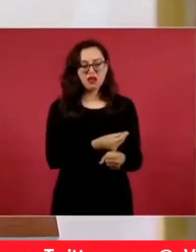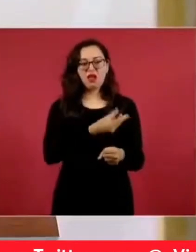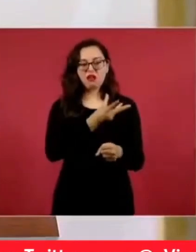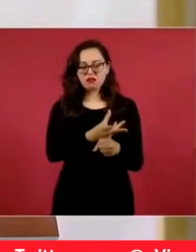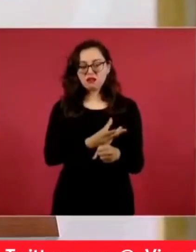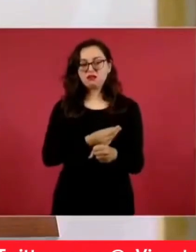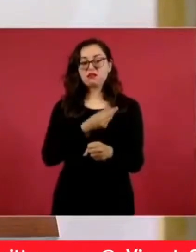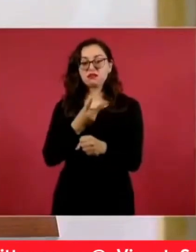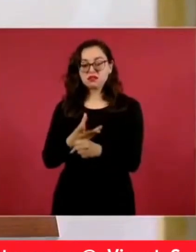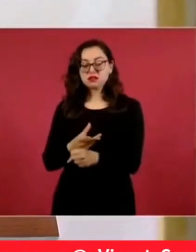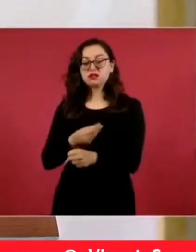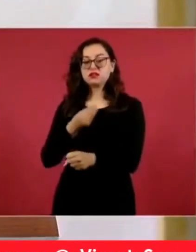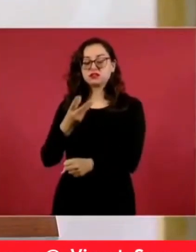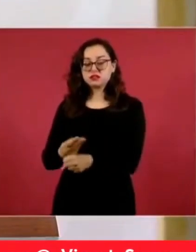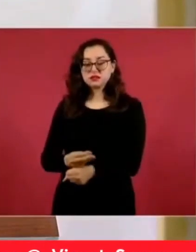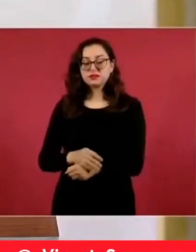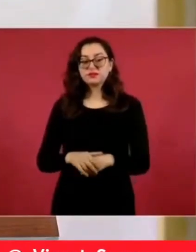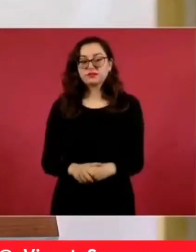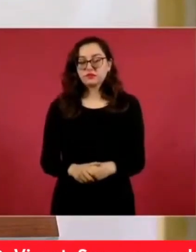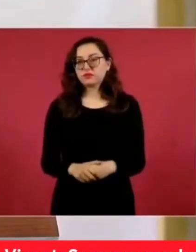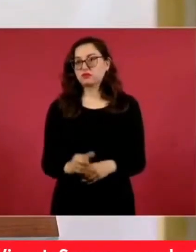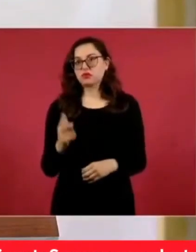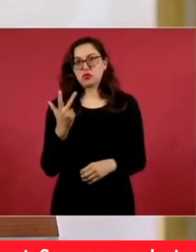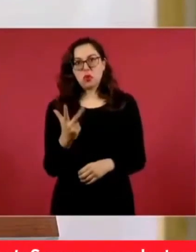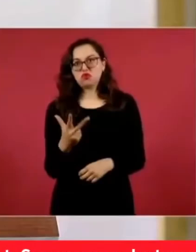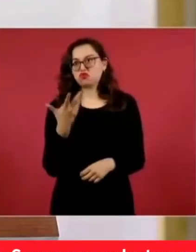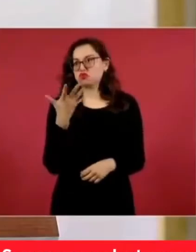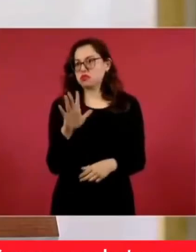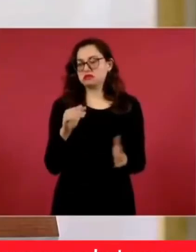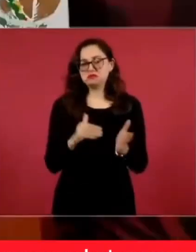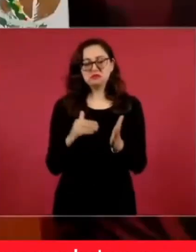en promedio 8, 10 mil millones de pesos